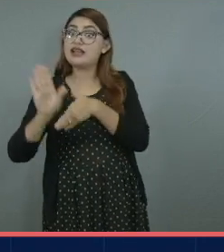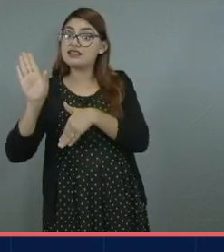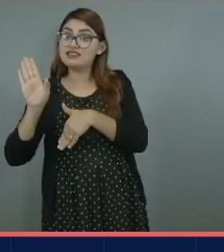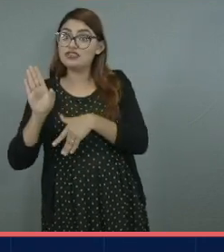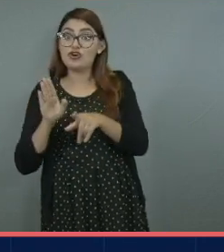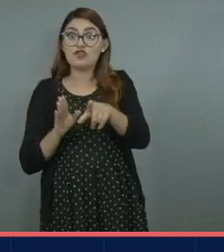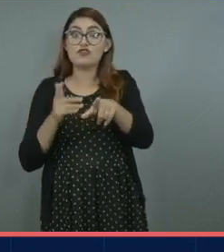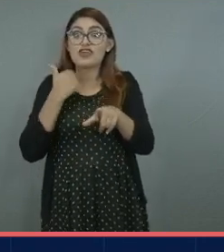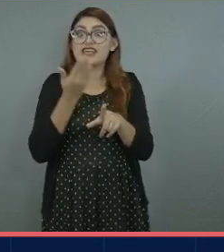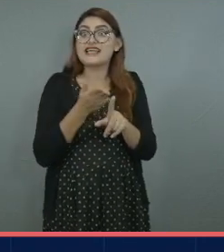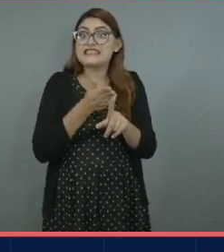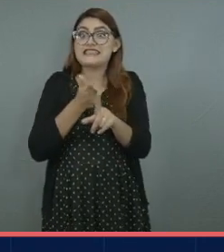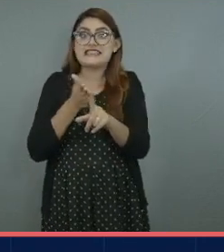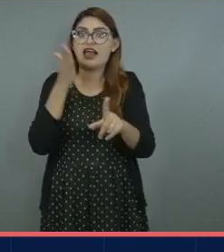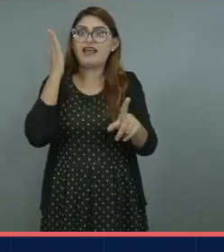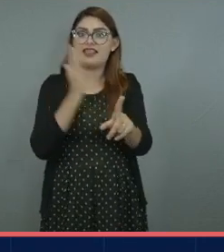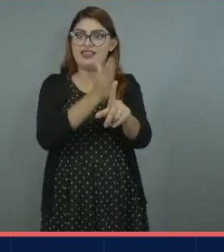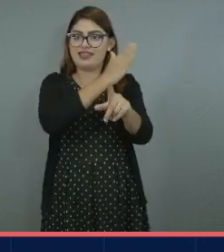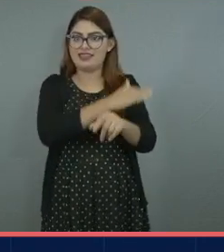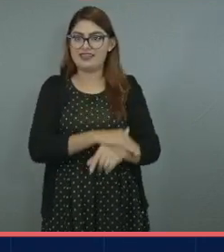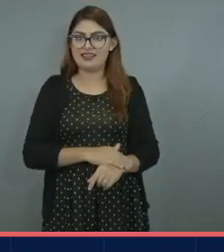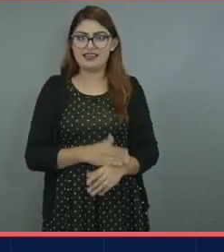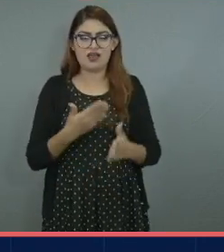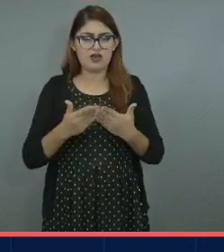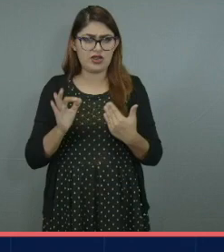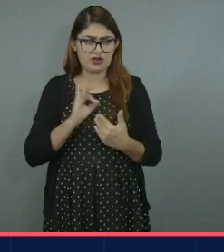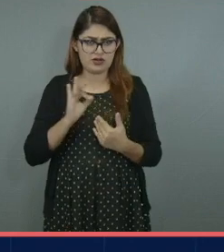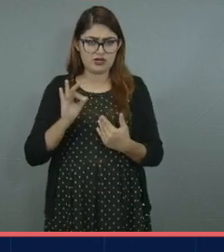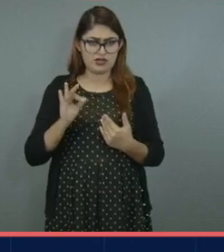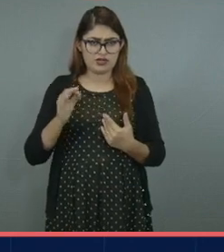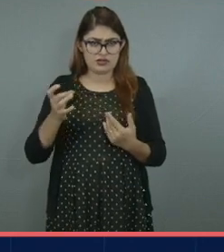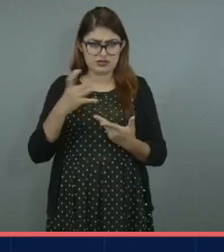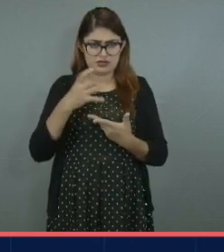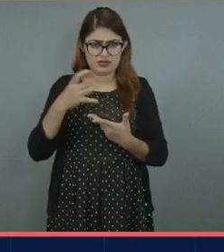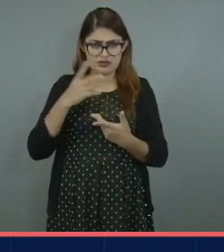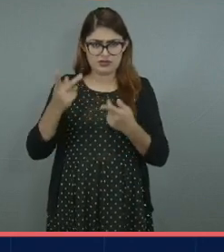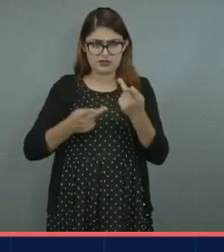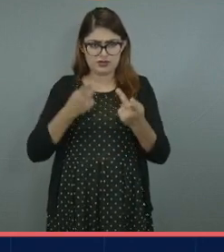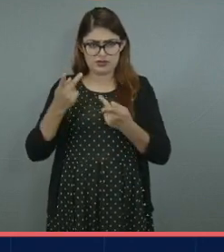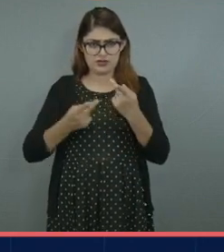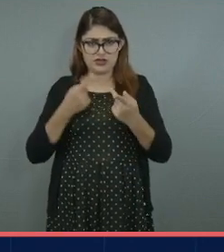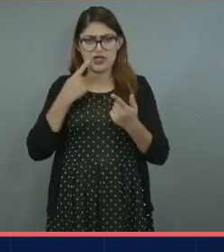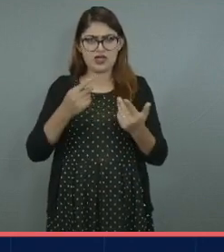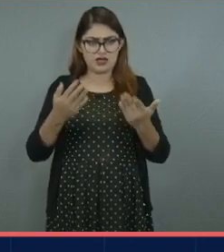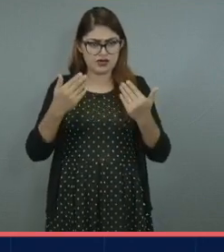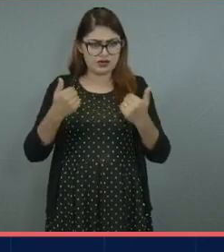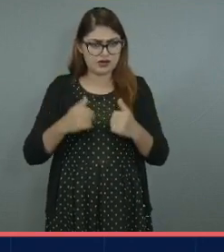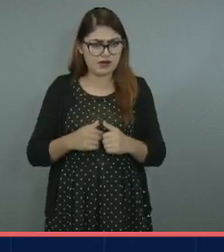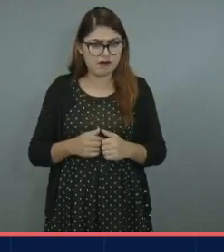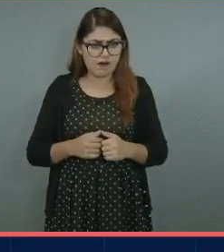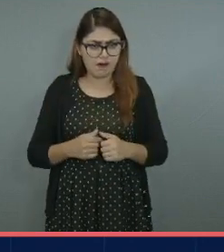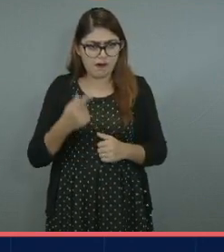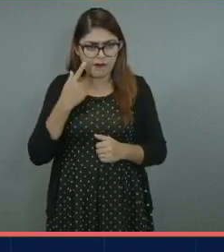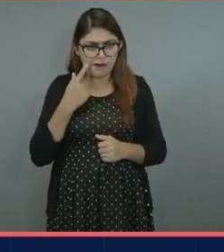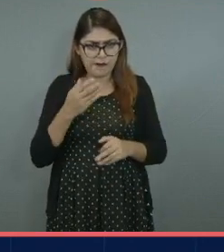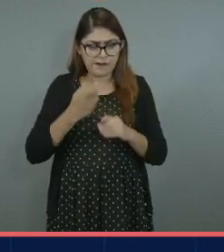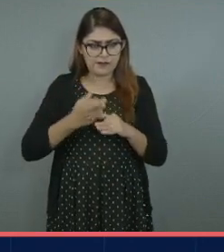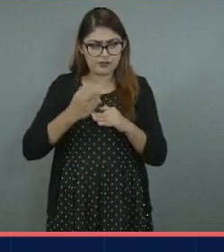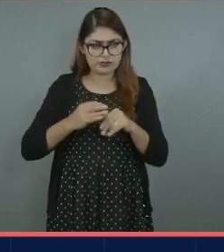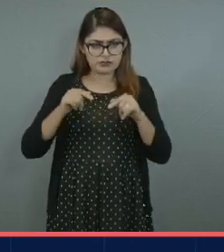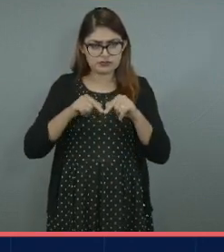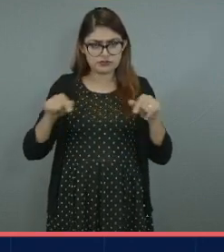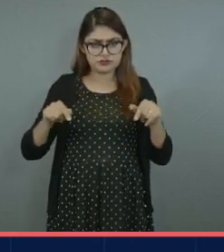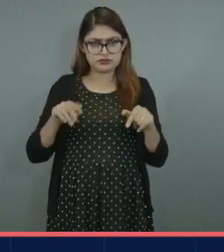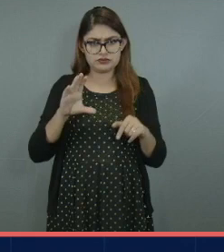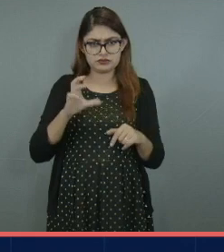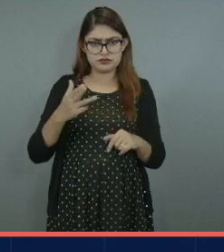quieras. No sé si allá en producción tenemos preguntas, creo que sí, hay algunas preguntillas por ahí que están llegando en el chat, porque aquí